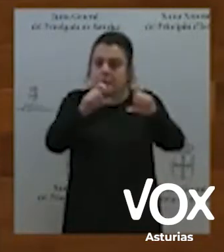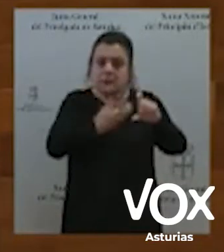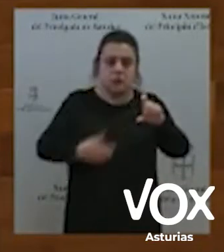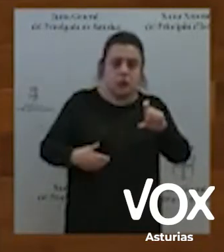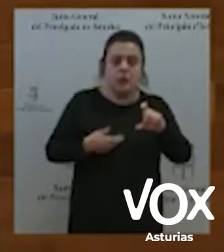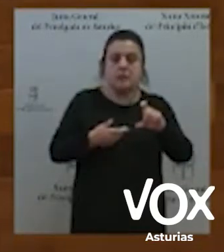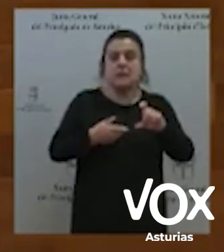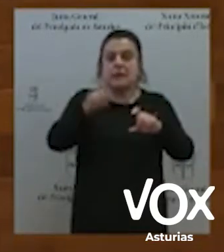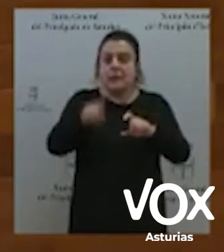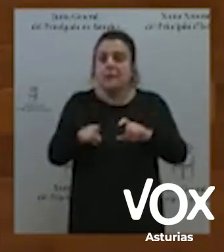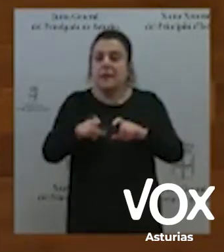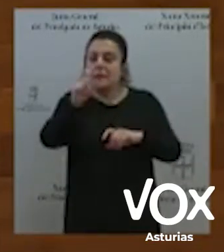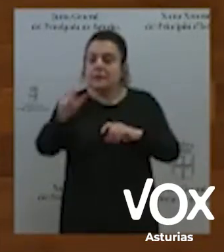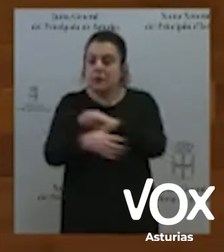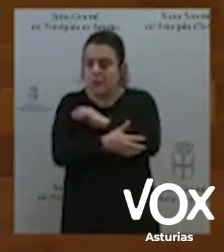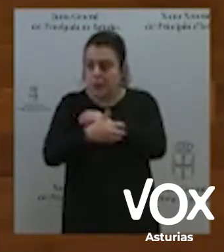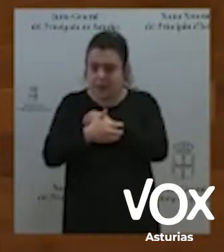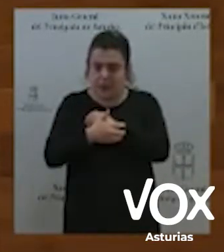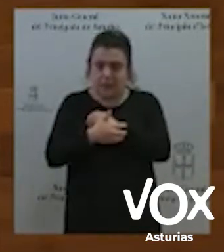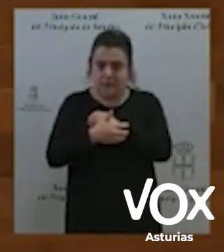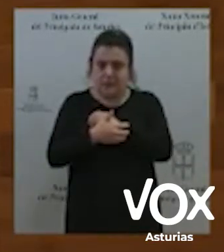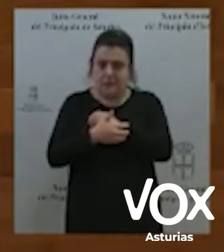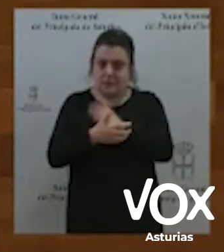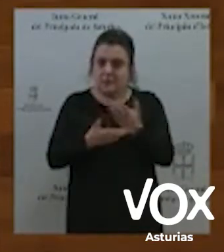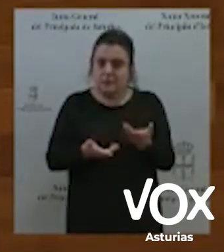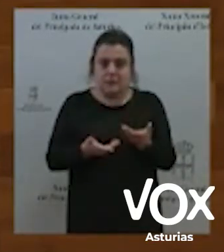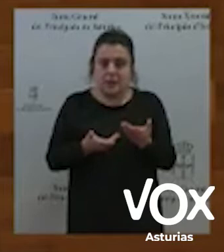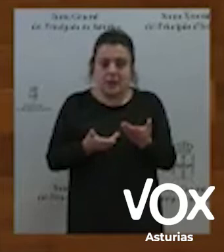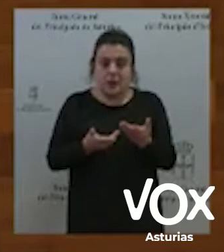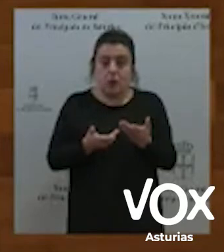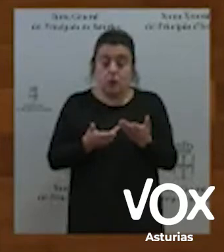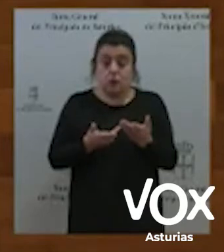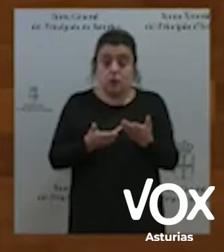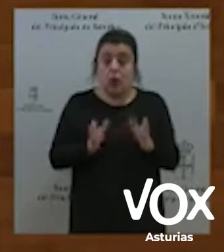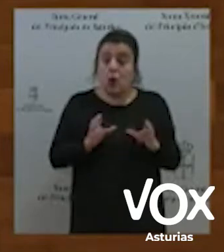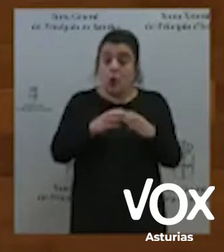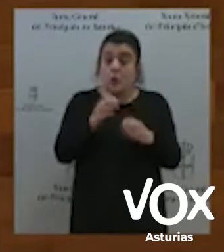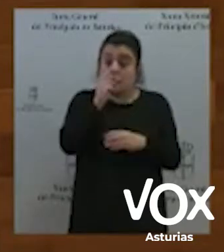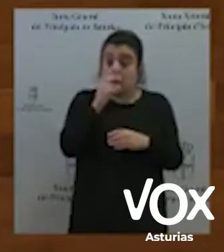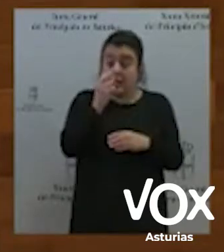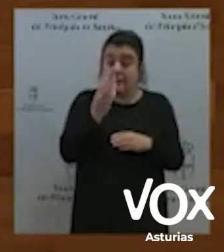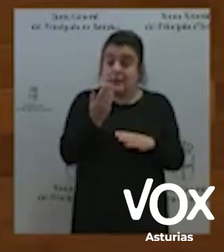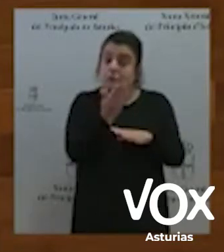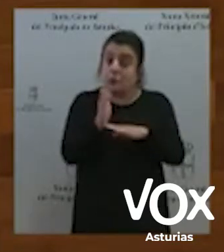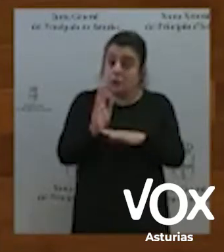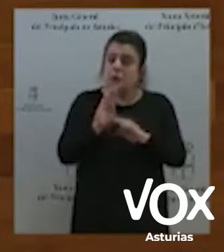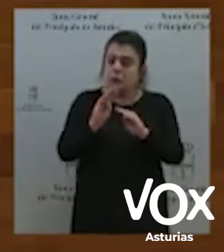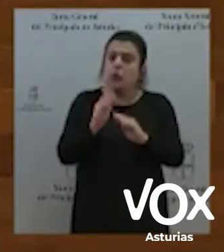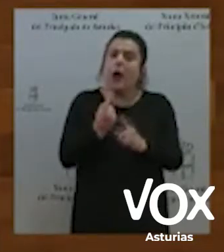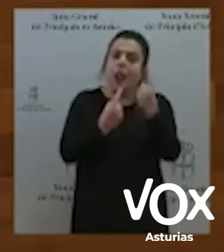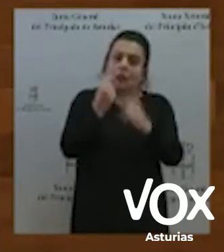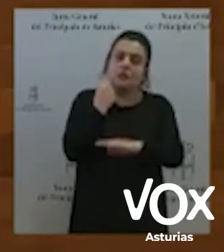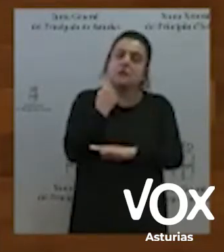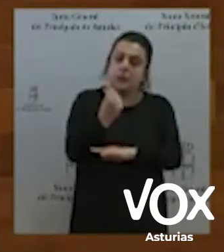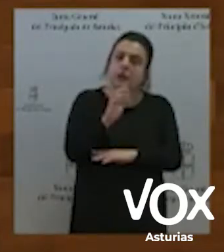En cuanto a las iniciativas del Partido Socialista, claro que sí, vamos a apoyar alguna, claro. Han llevado este pleno de orientación aplicando la